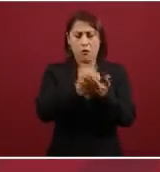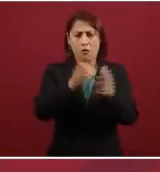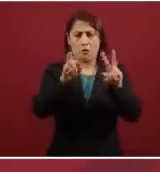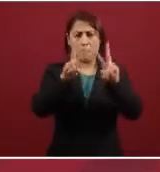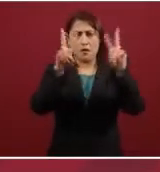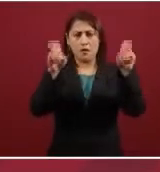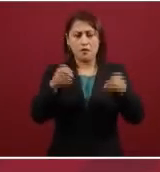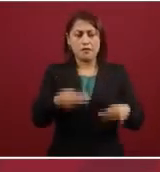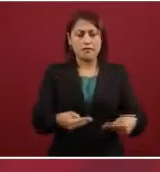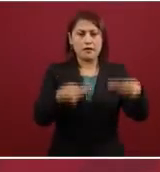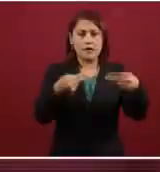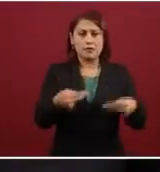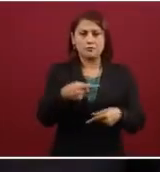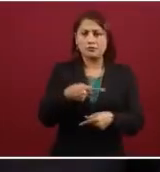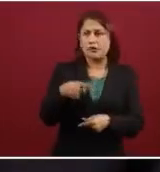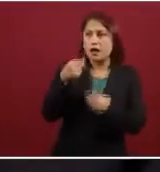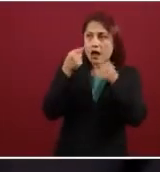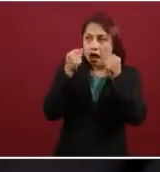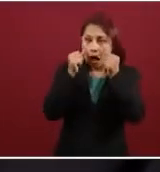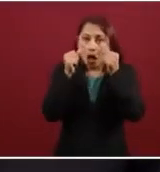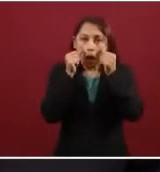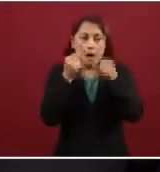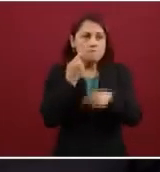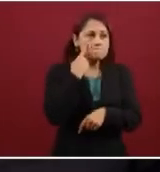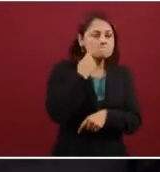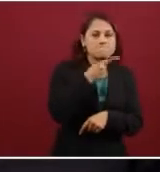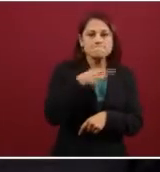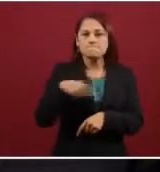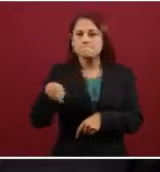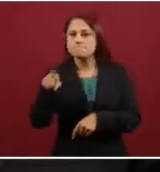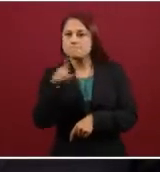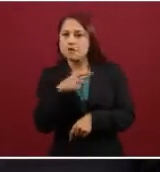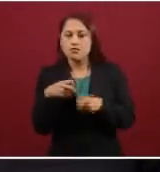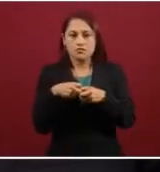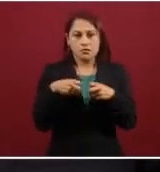buscan confianza, pero también hay inteligencia.